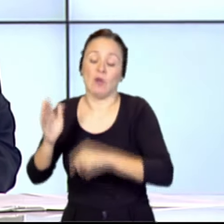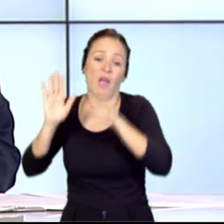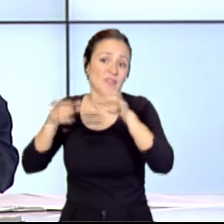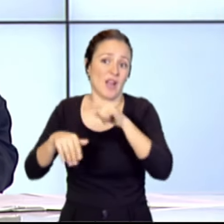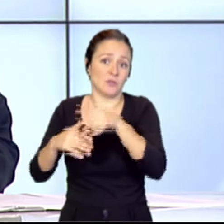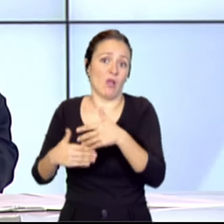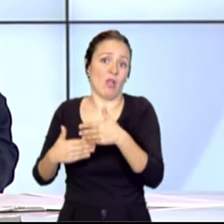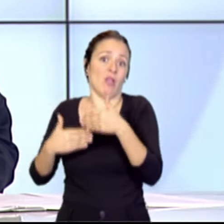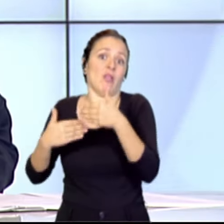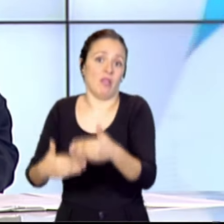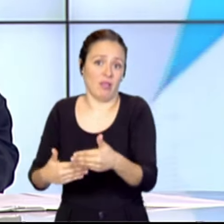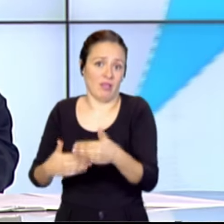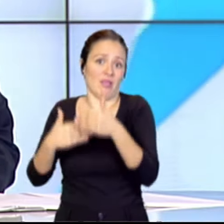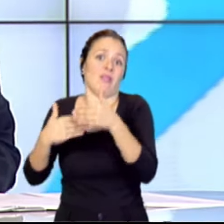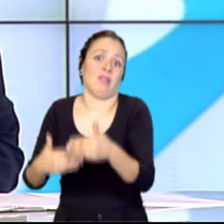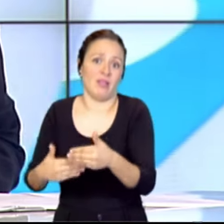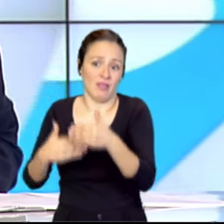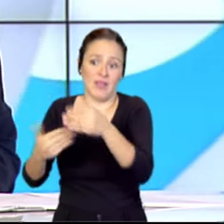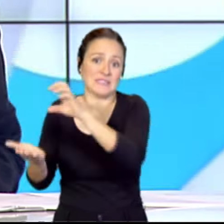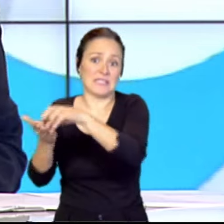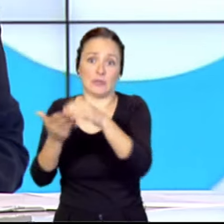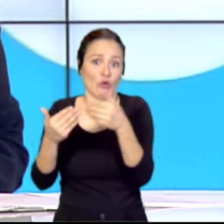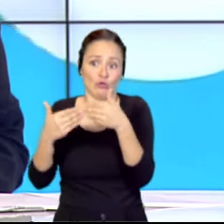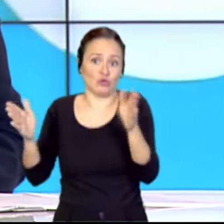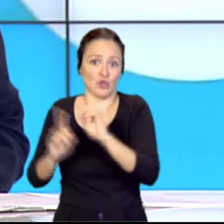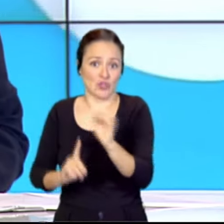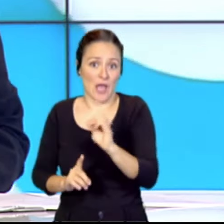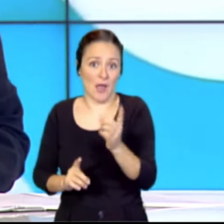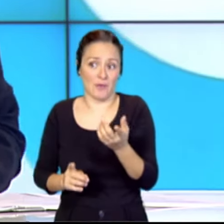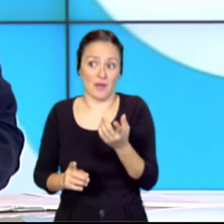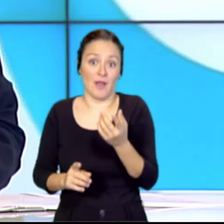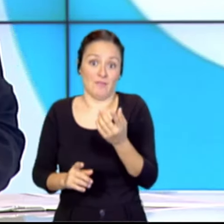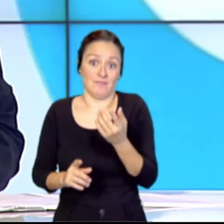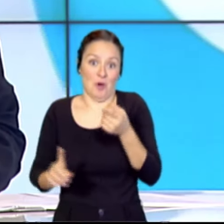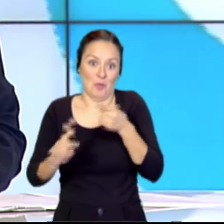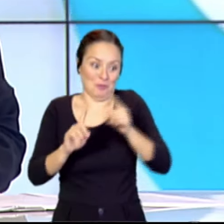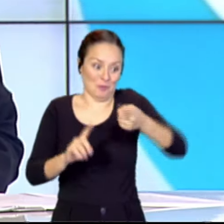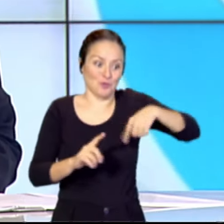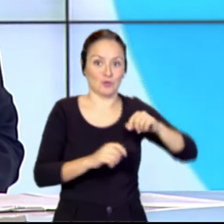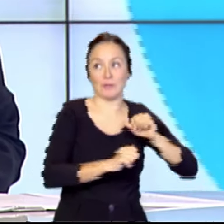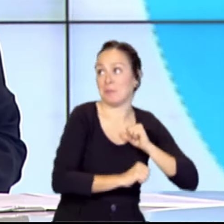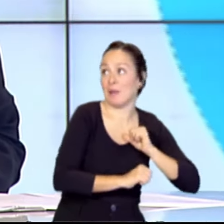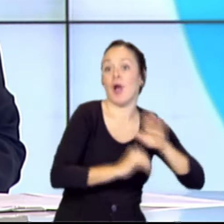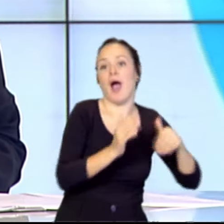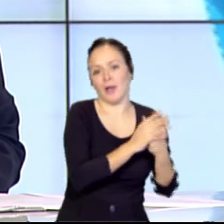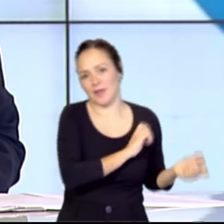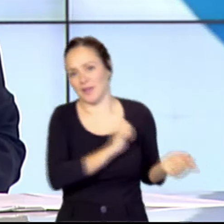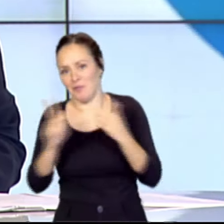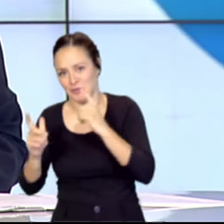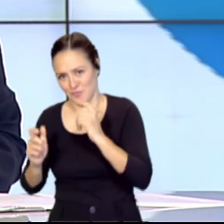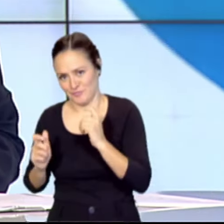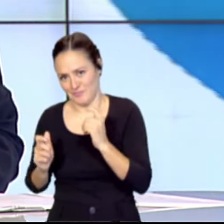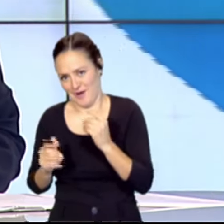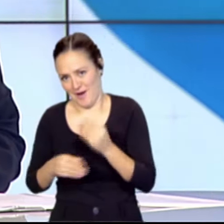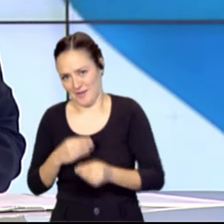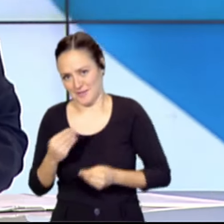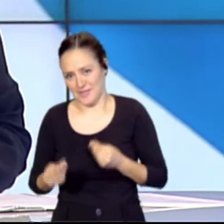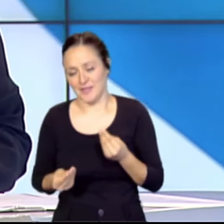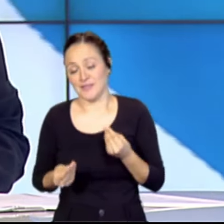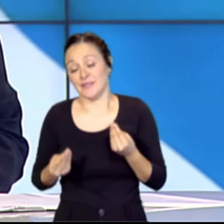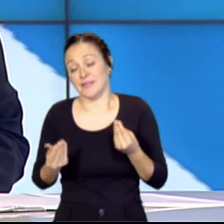retras ad esa apertura de esos centros para poder que después le deriv demos a a los niños y a las niñas eh eso es lo que nos